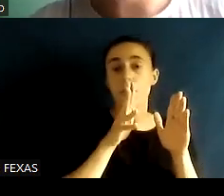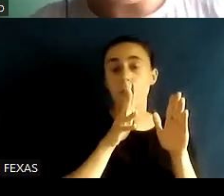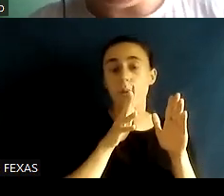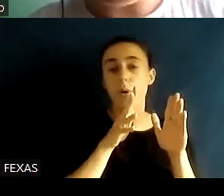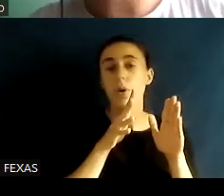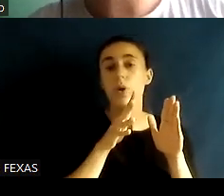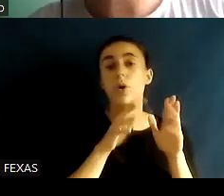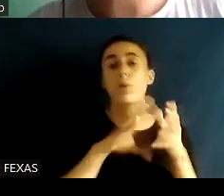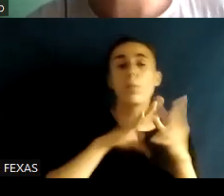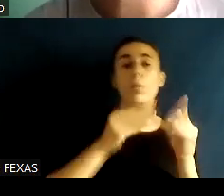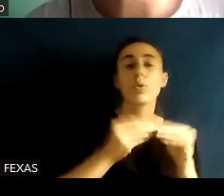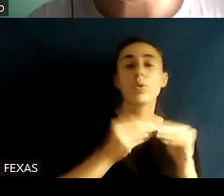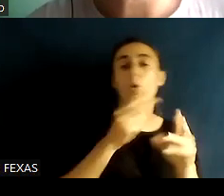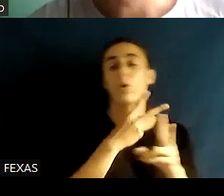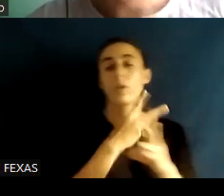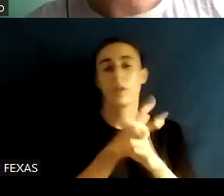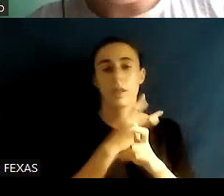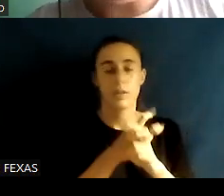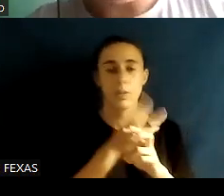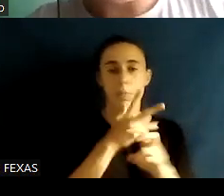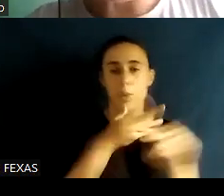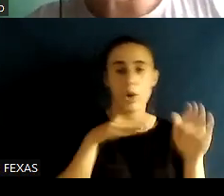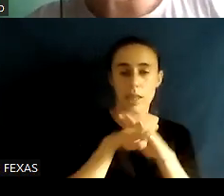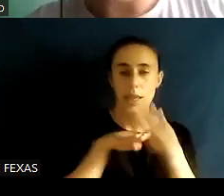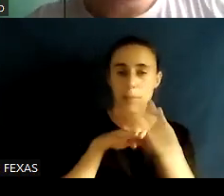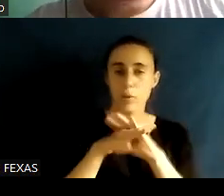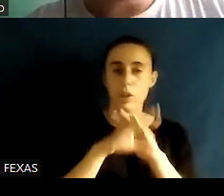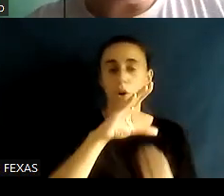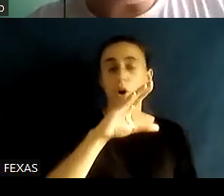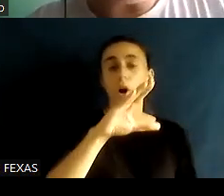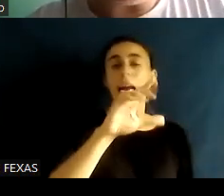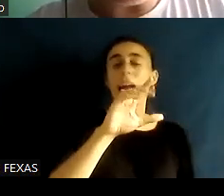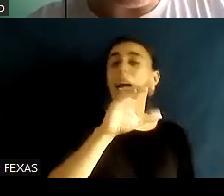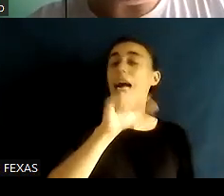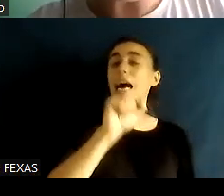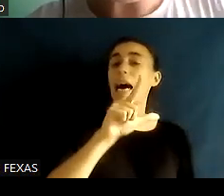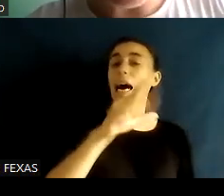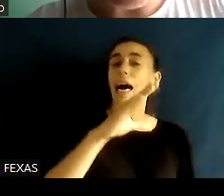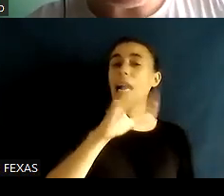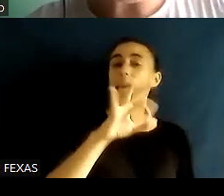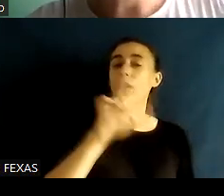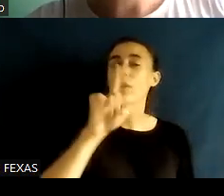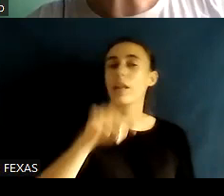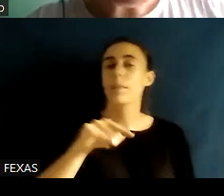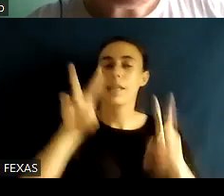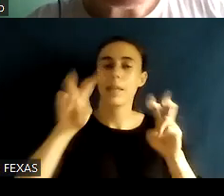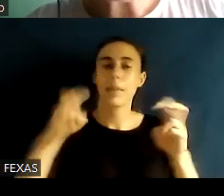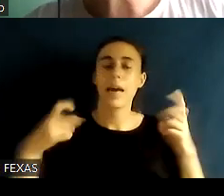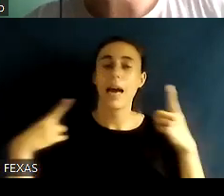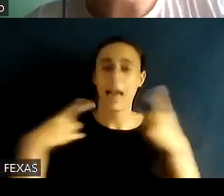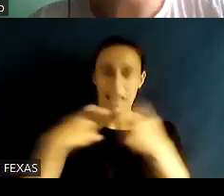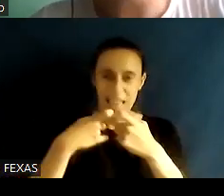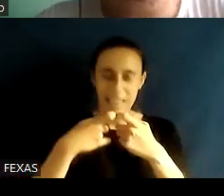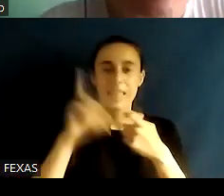musculoesquelético, del depósito de calcio, de fosfato, por ejemplo, también está claramente asociada con todo el tema de las alergias, de la inmunidad, y